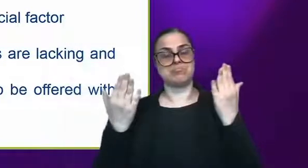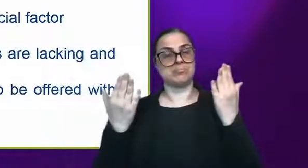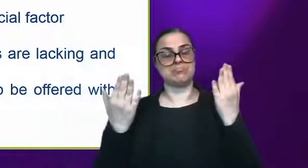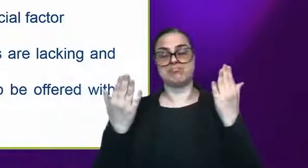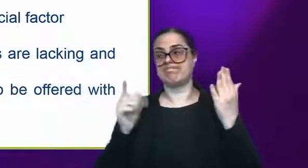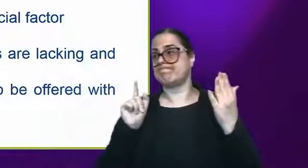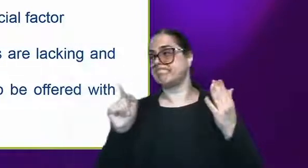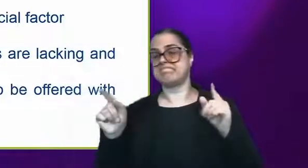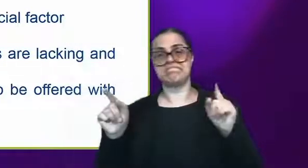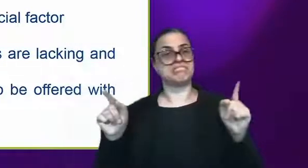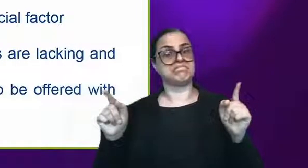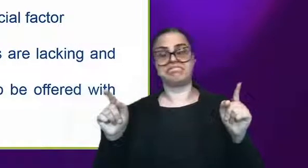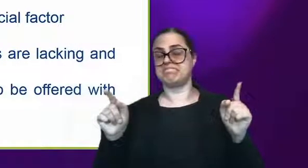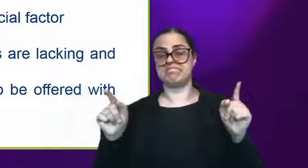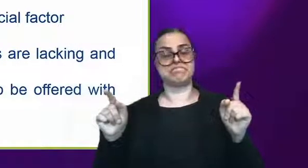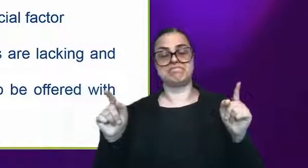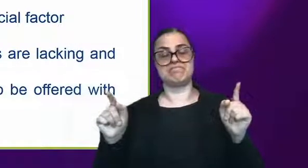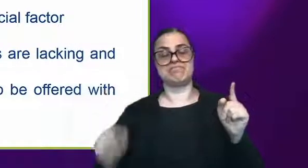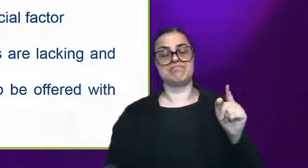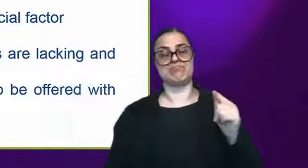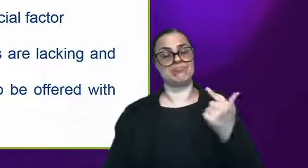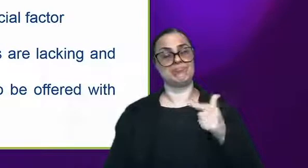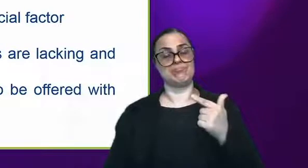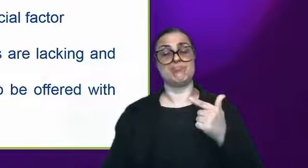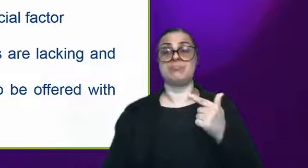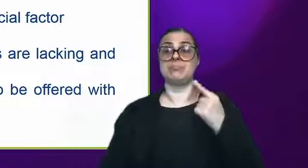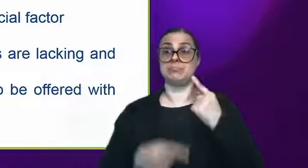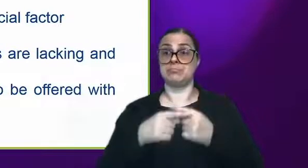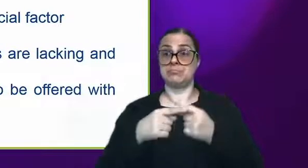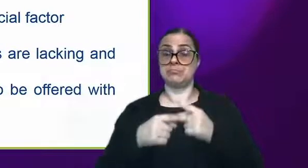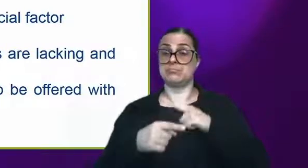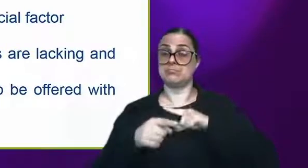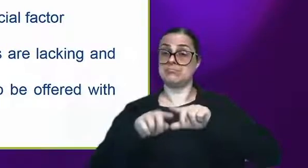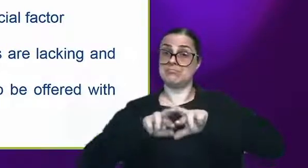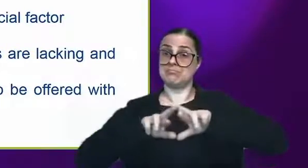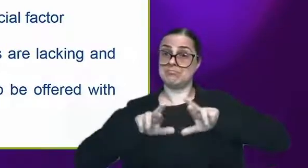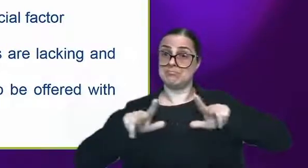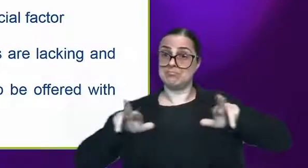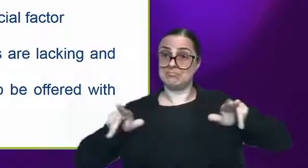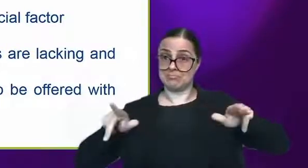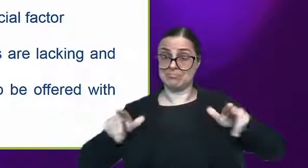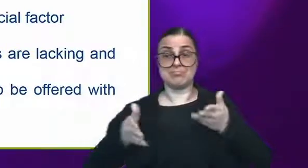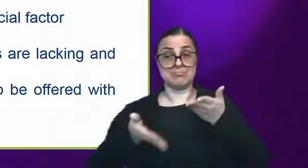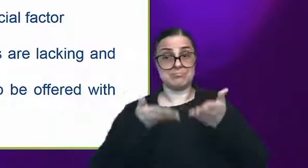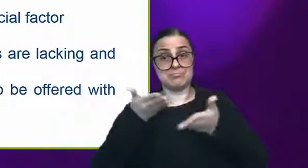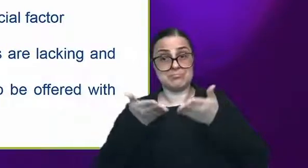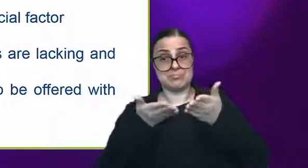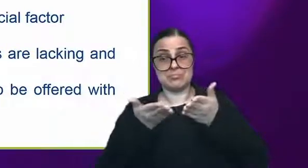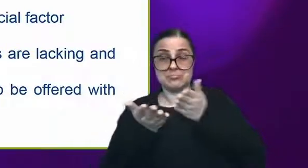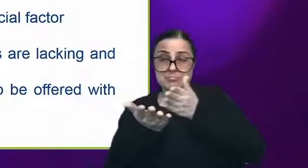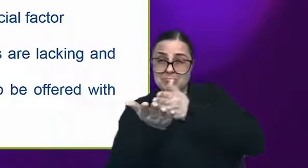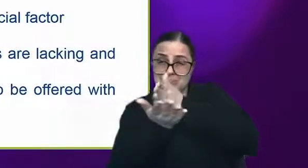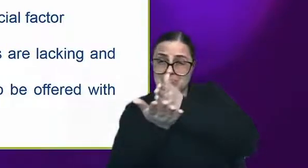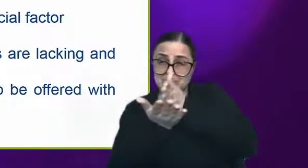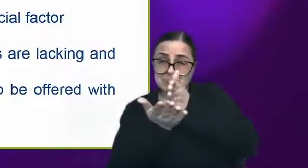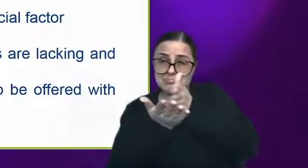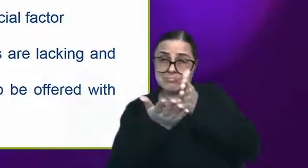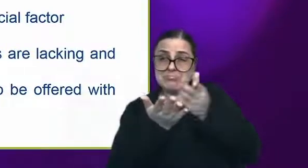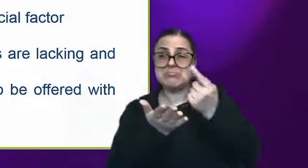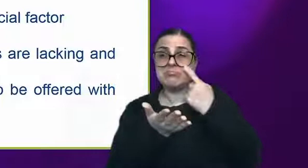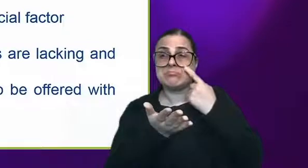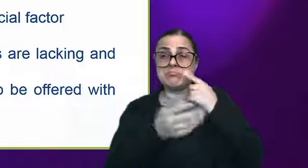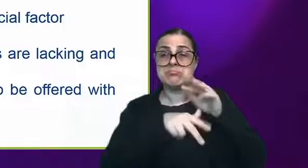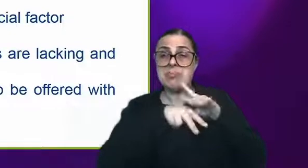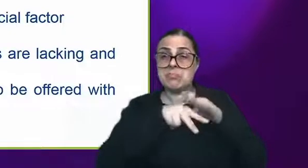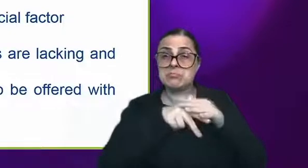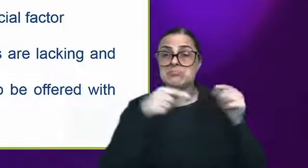diagnosis. Tenemos que tener en cuenta, obviamente, el beneficio que le podemos dar a estos pacientes. Tomamos en cuenta también, como les mostré